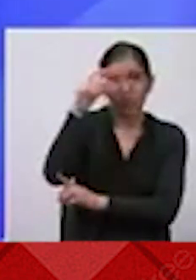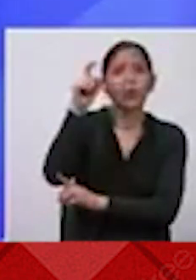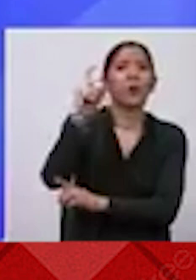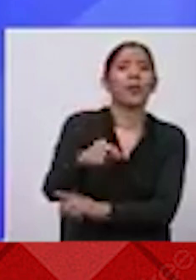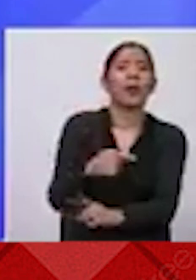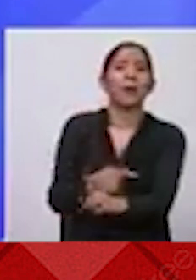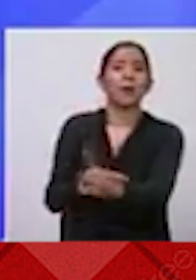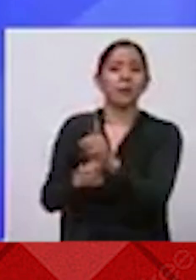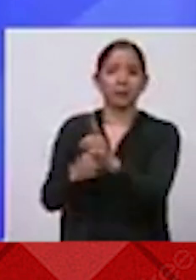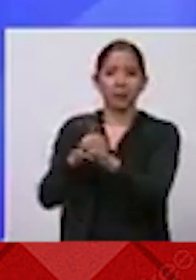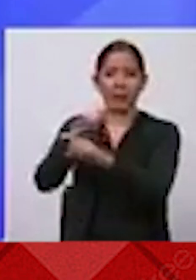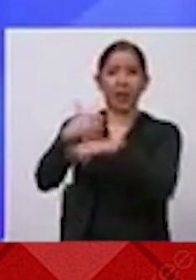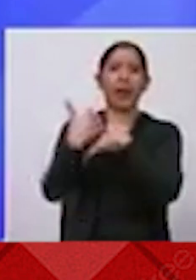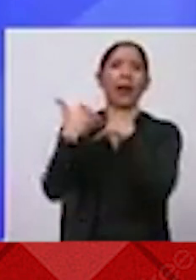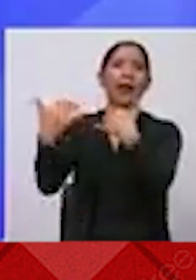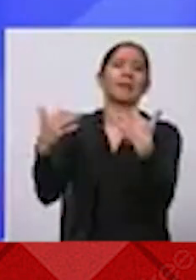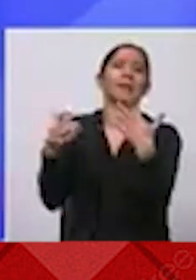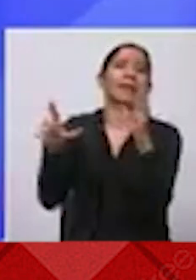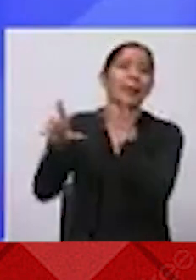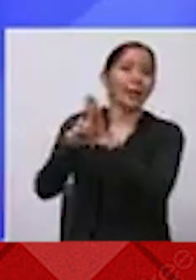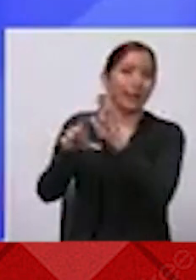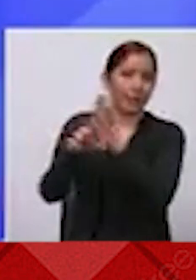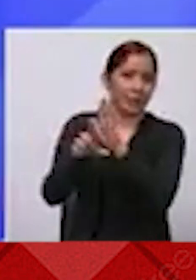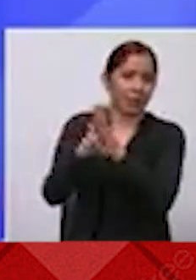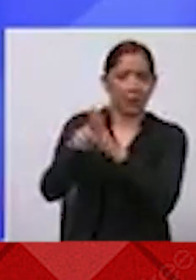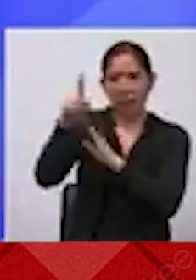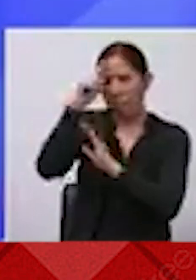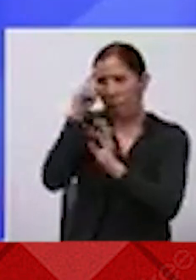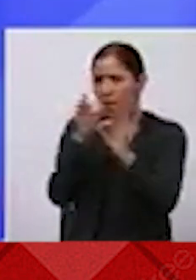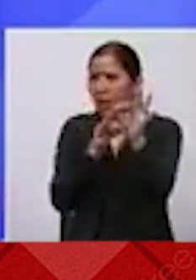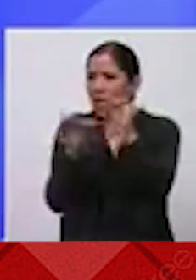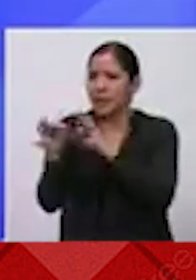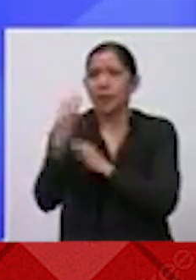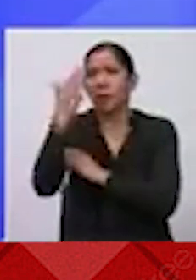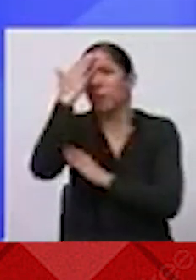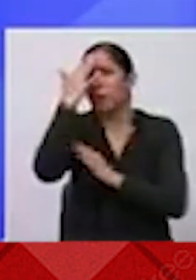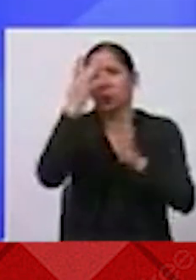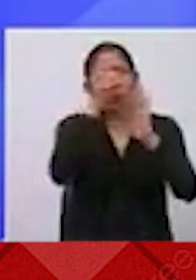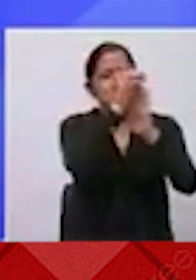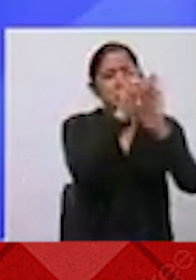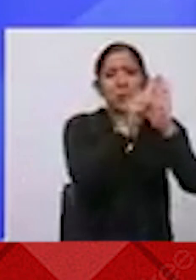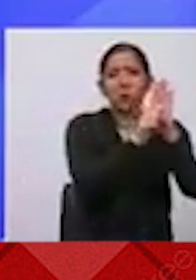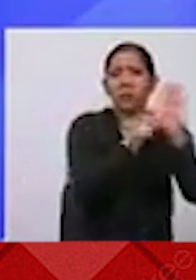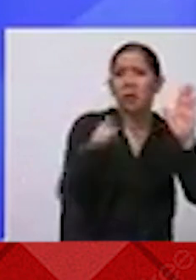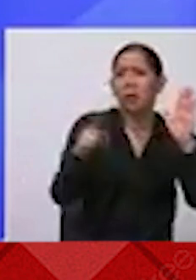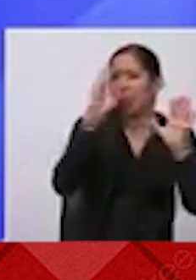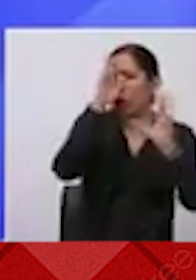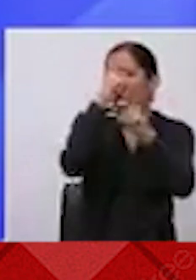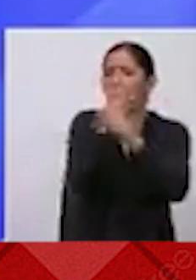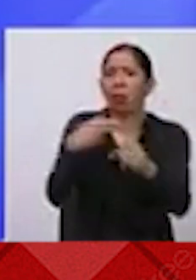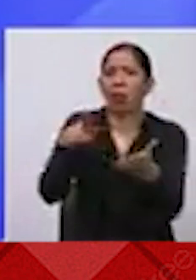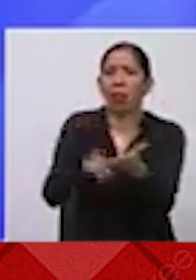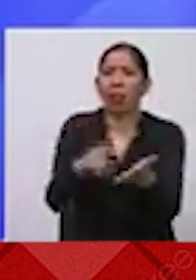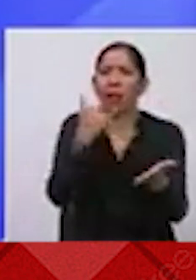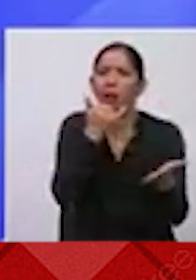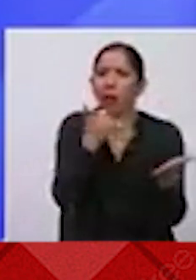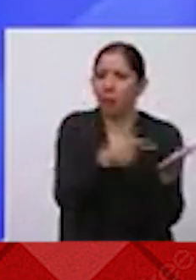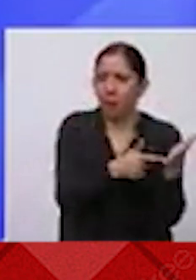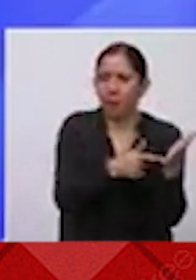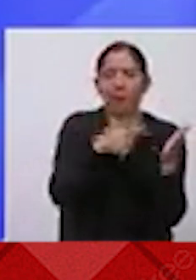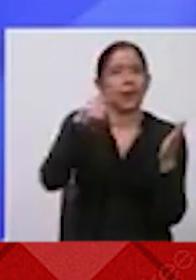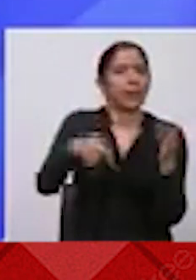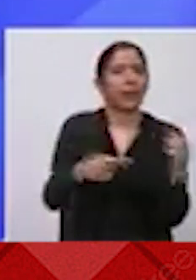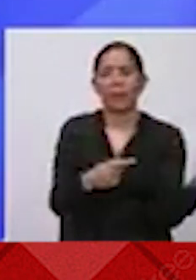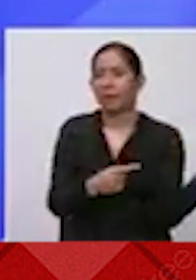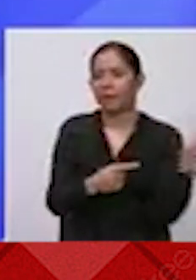Camacho? En la Asamblea Legislativa Plurinacional. Así lo dice no solo la Constitución, sino también la Ley